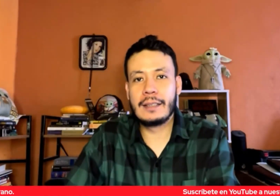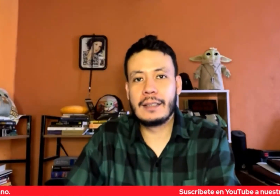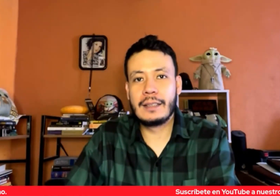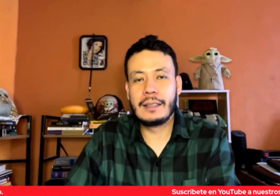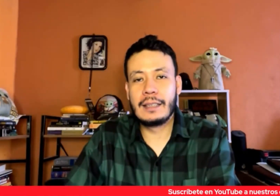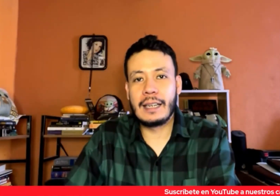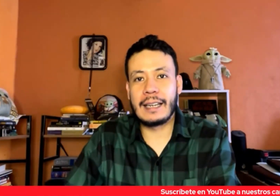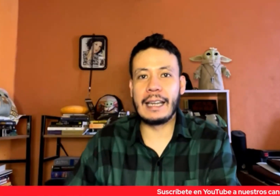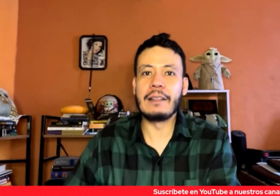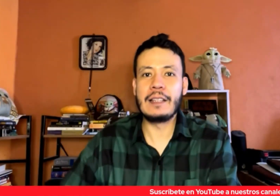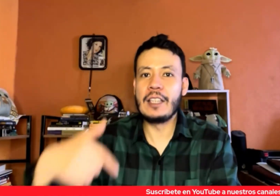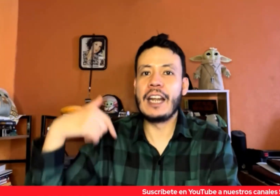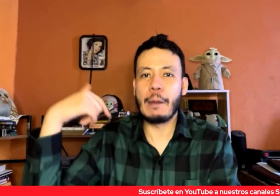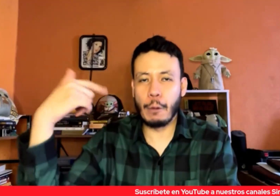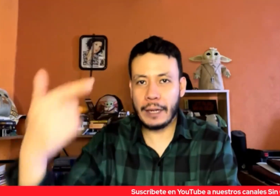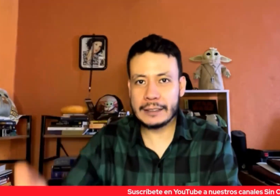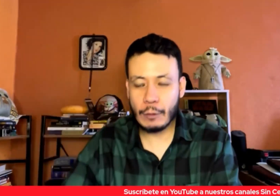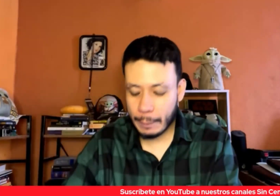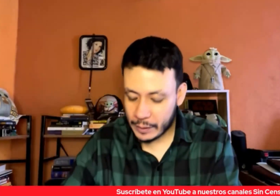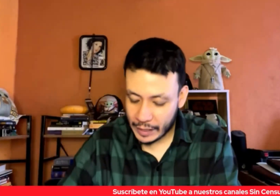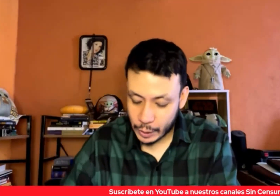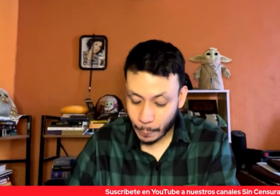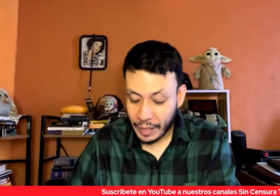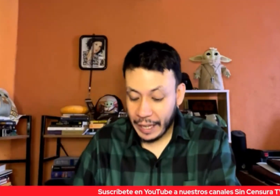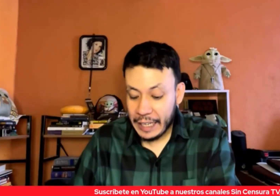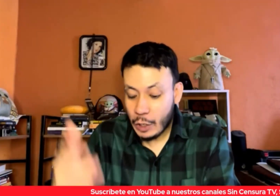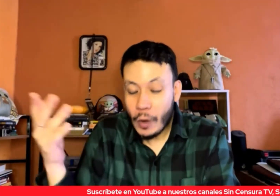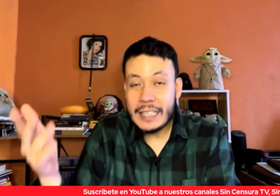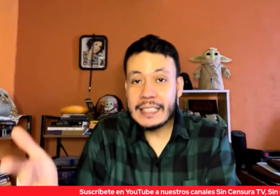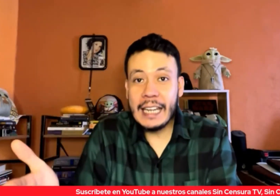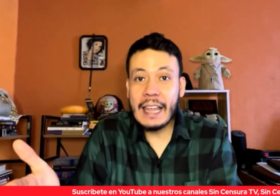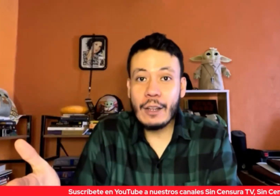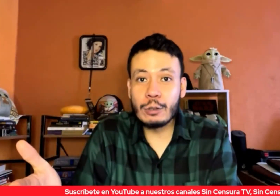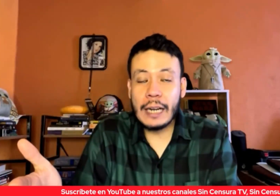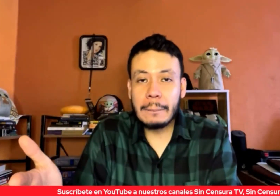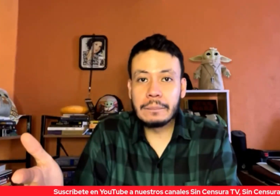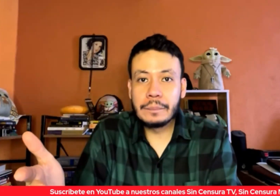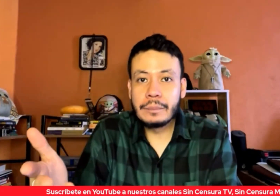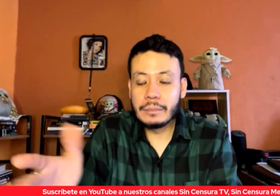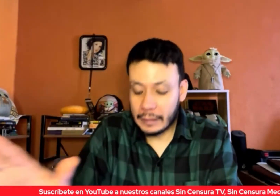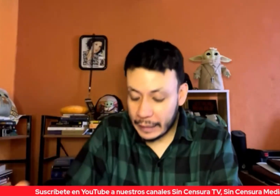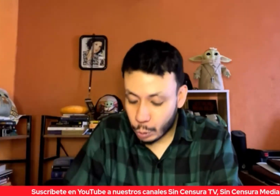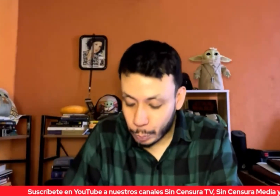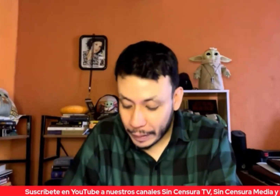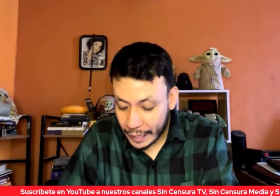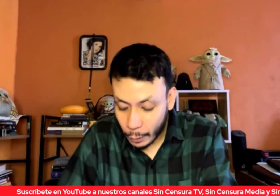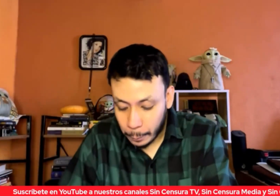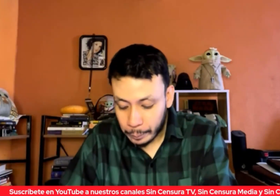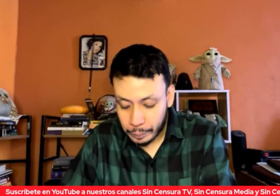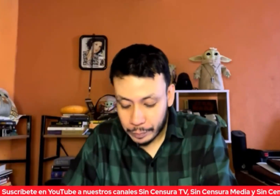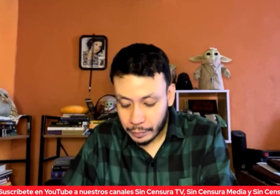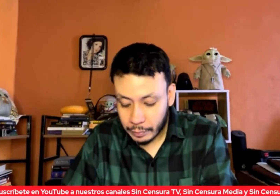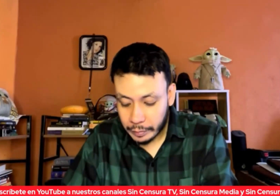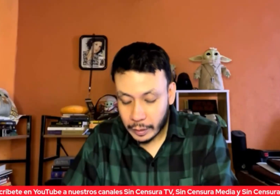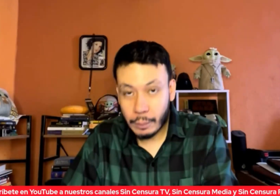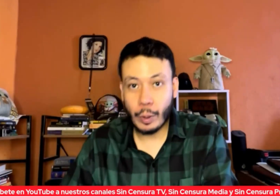dije, que tienen que volver a hacer una investigación y no les queda de otra que